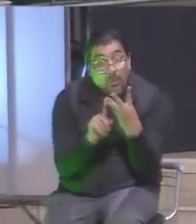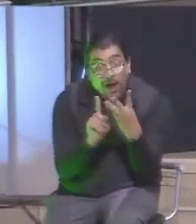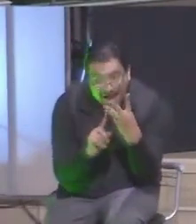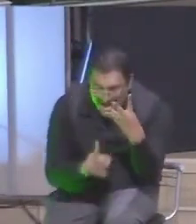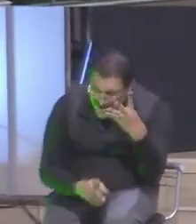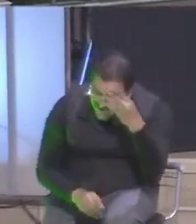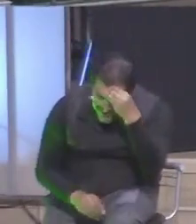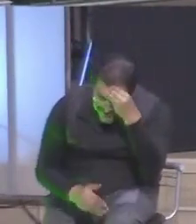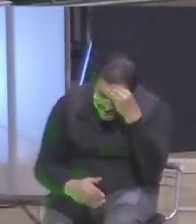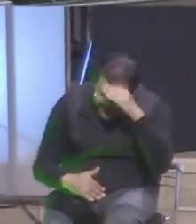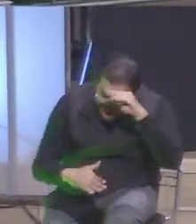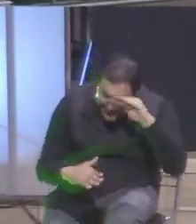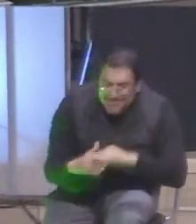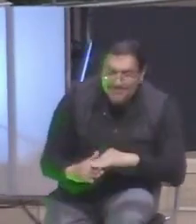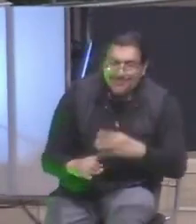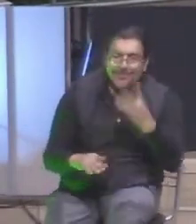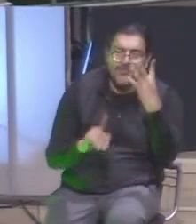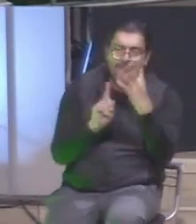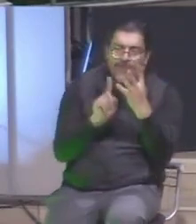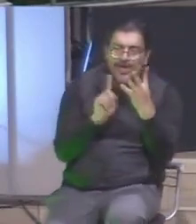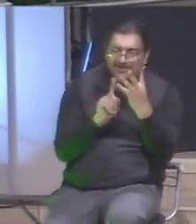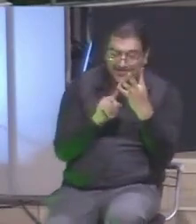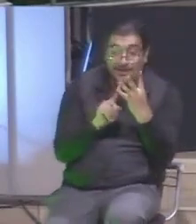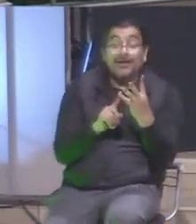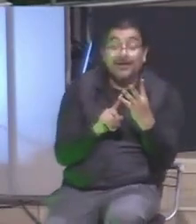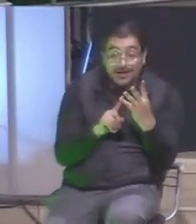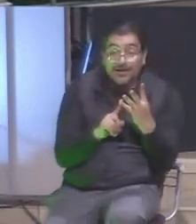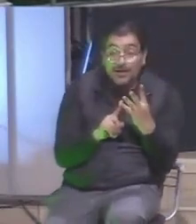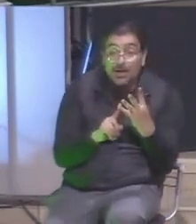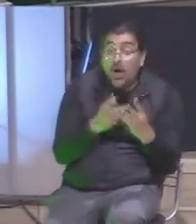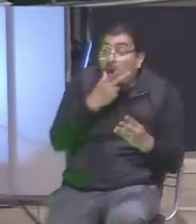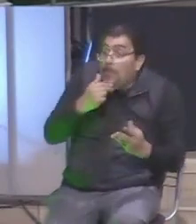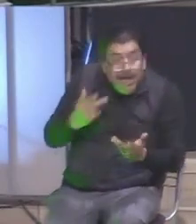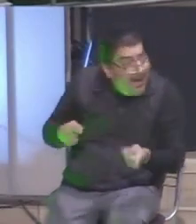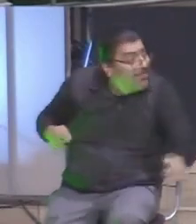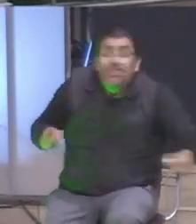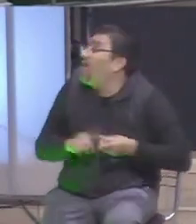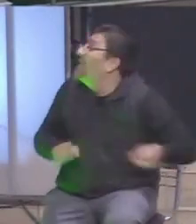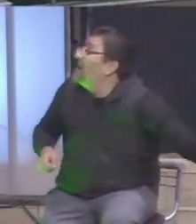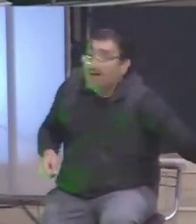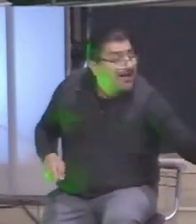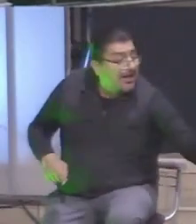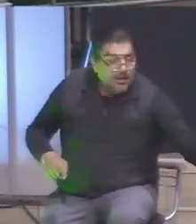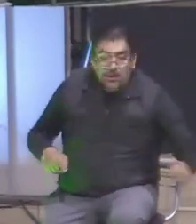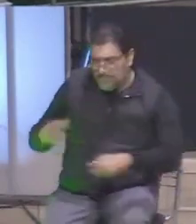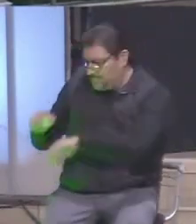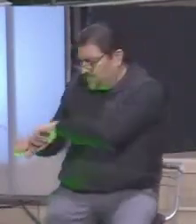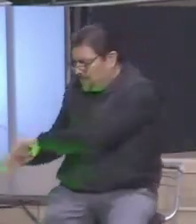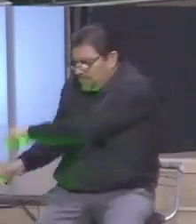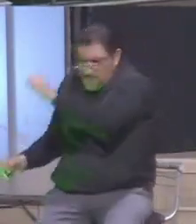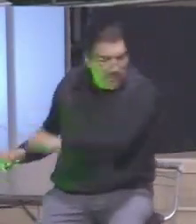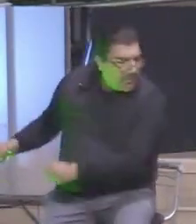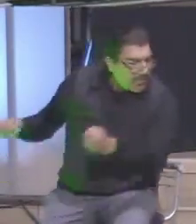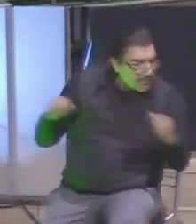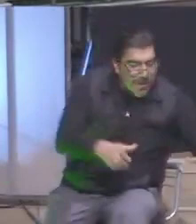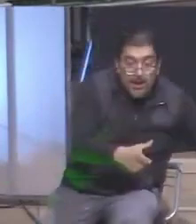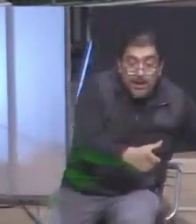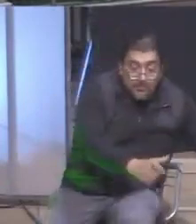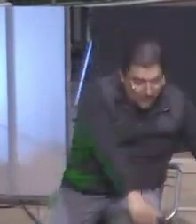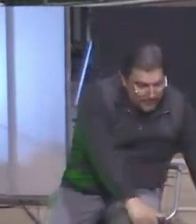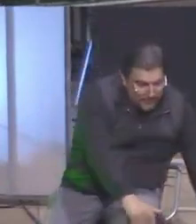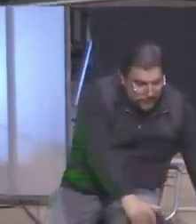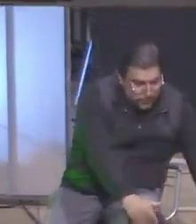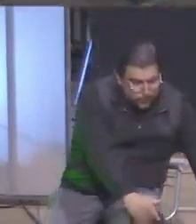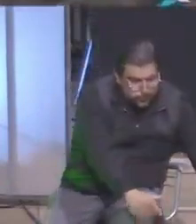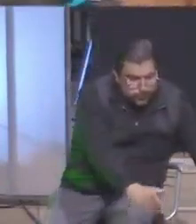cuatro Leo el versículo se el varón de Dios preguntó dónde cayó y él mostró el lugar cortó un palo lo echó allí e hizo flotar